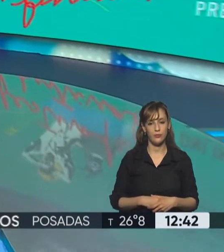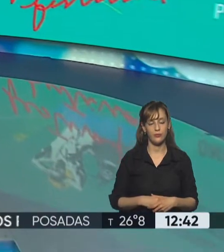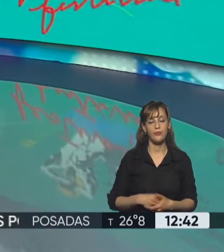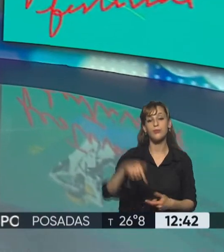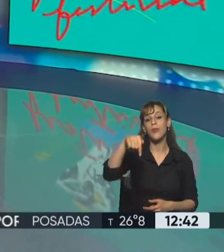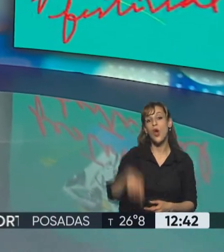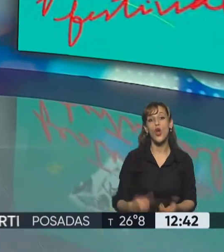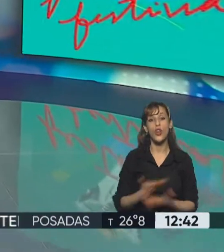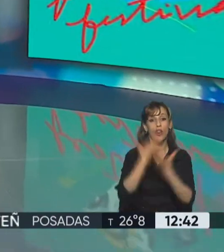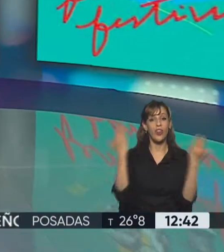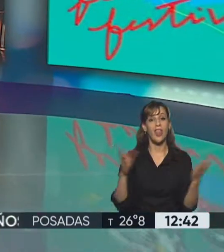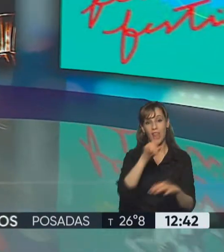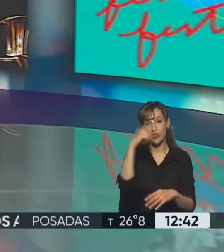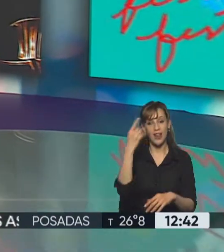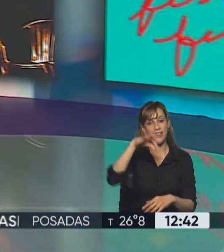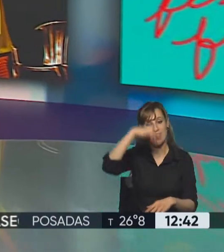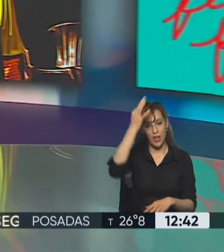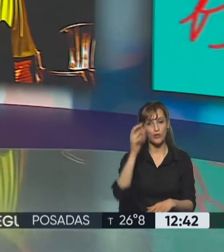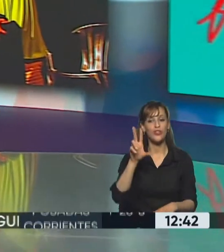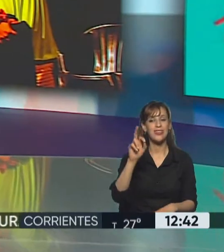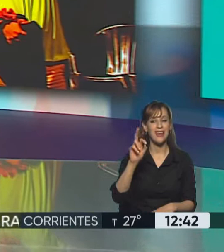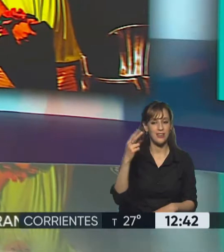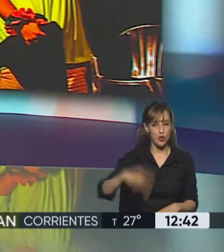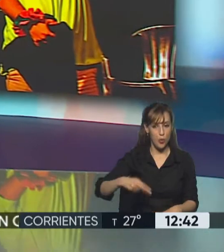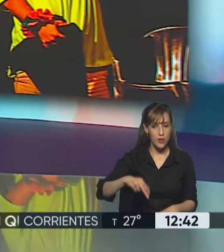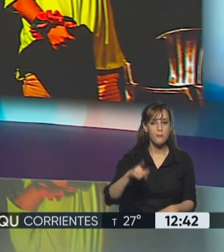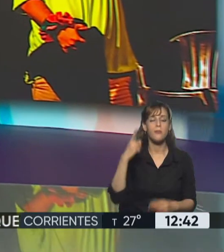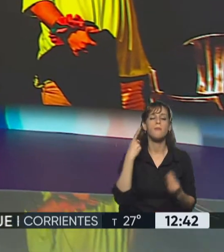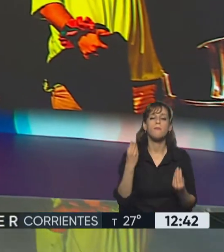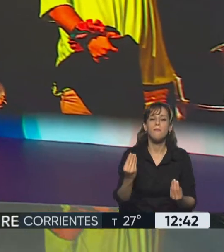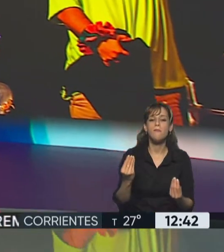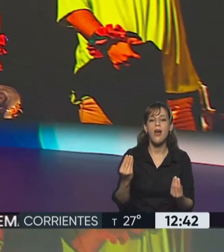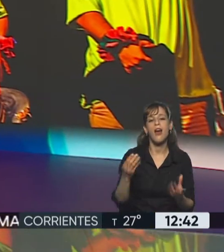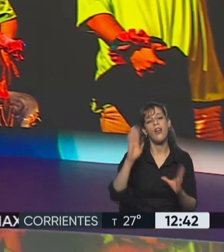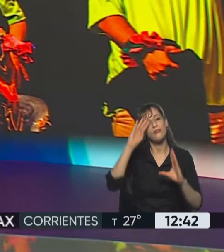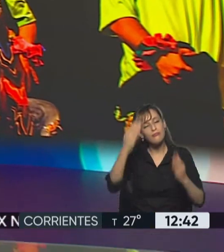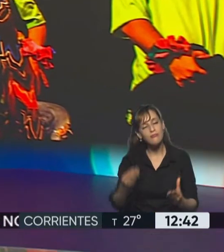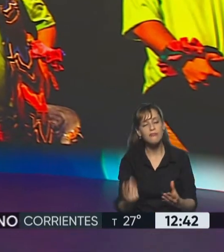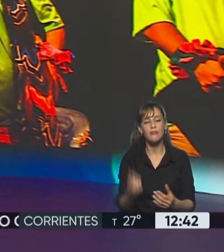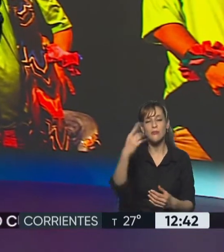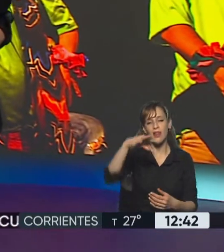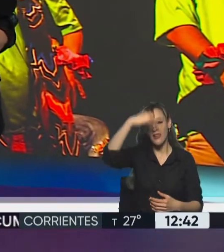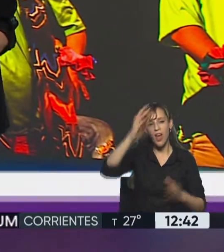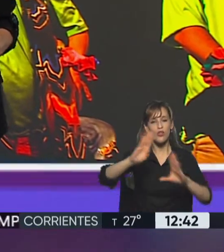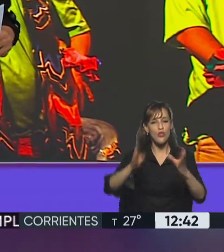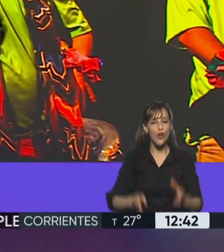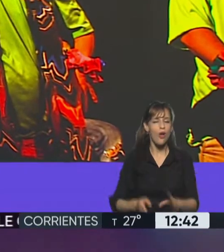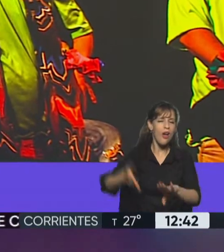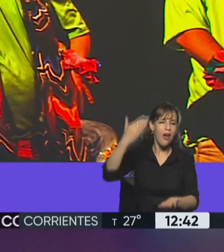Hoy es el Día Nacional del Teatro, 30 de noviembre, para recordar lo que fue la inauguración del primer teatro en la Buenos Aires colonial allá